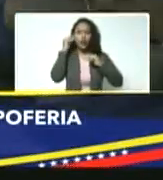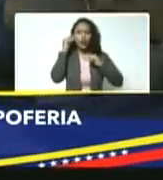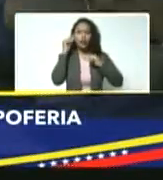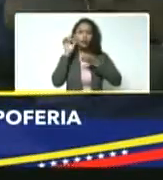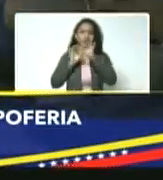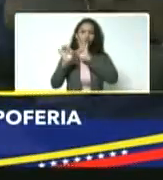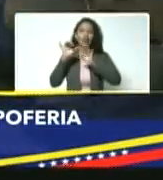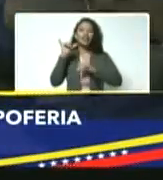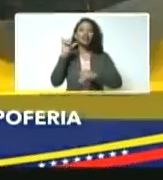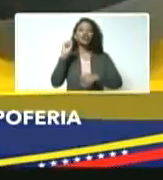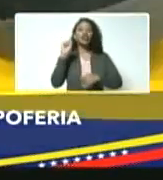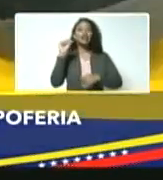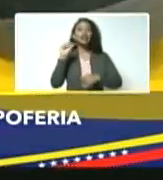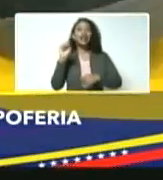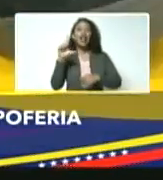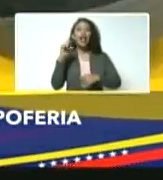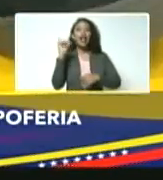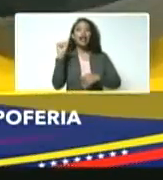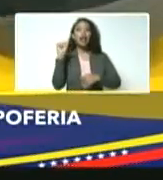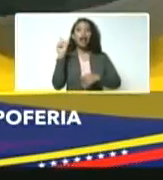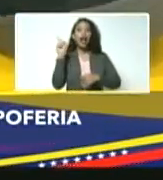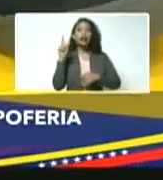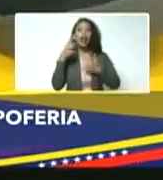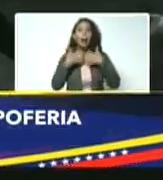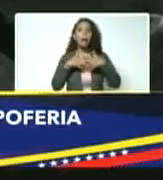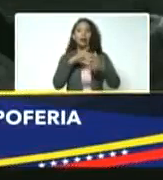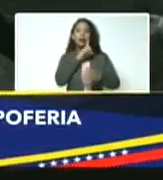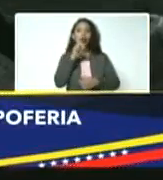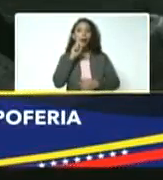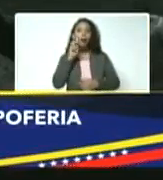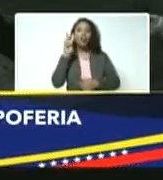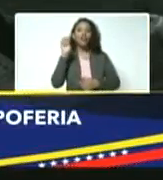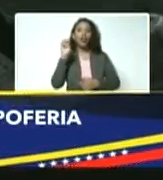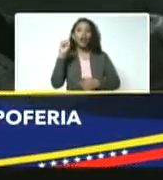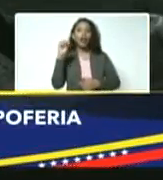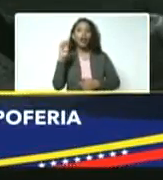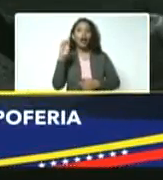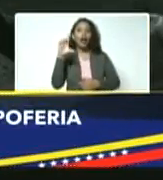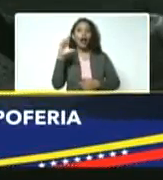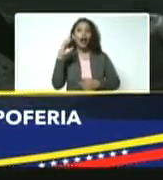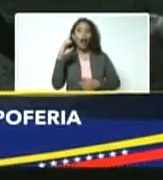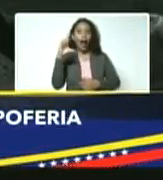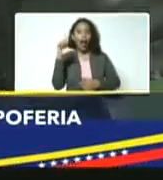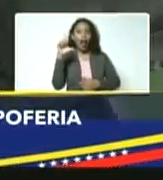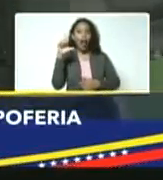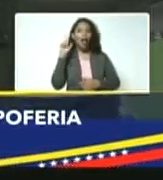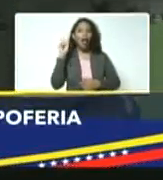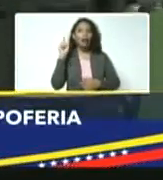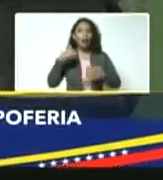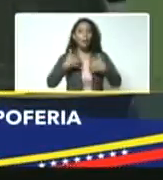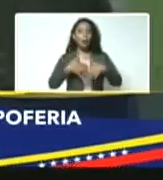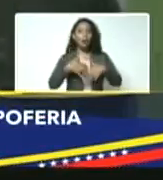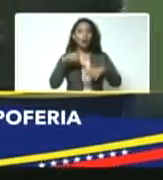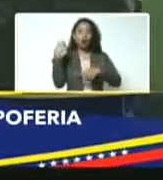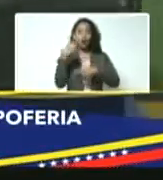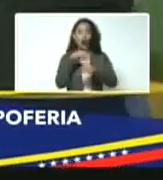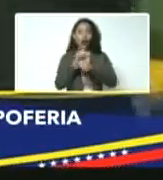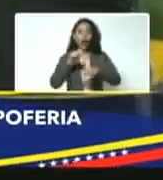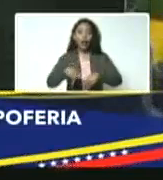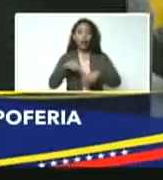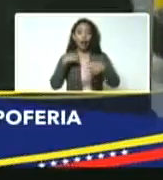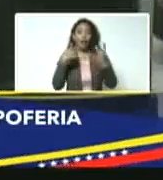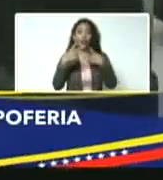Ella es de Benecal. Esta es una empresa que participa, presidente, no solo en Benecal, esta feria, sino en el plan